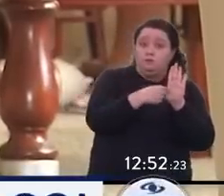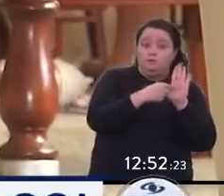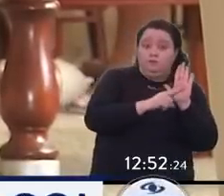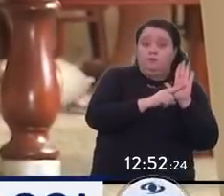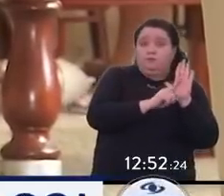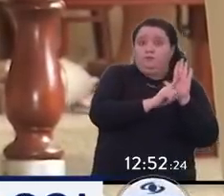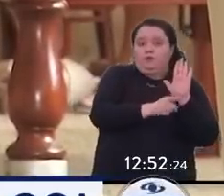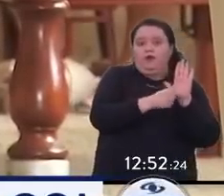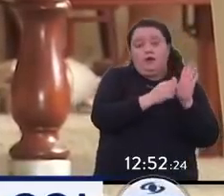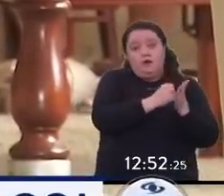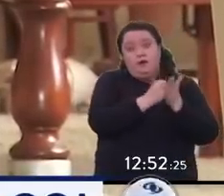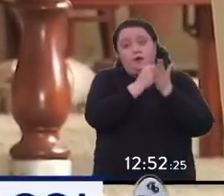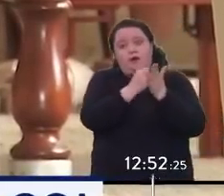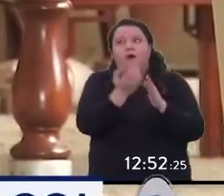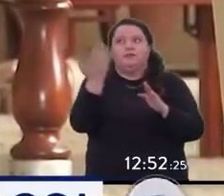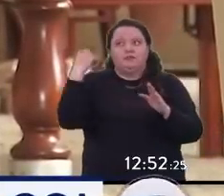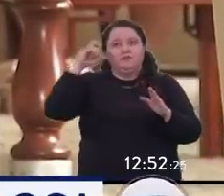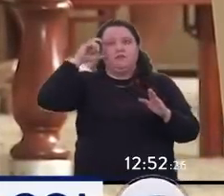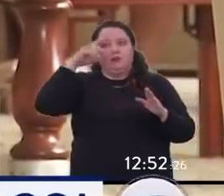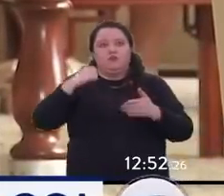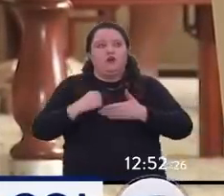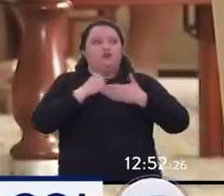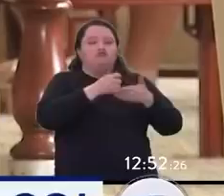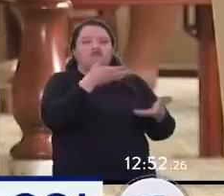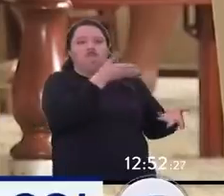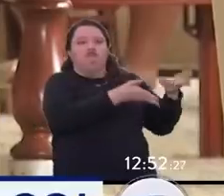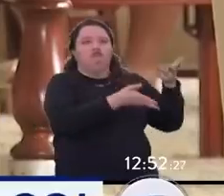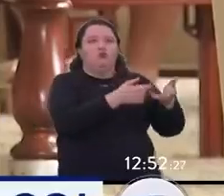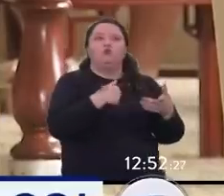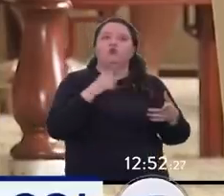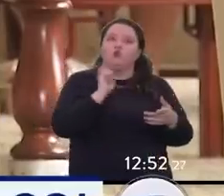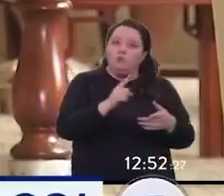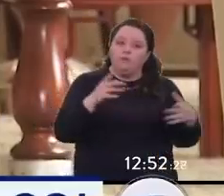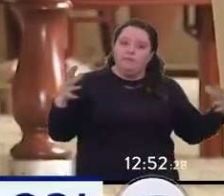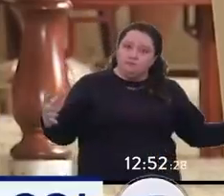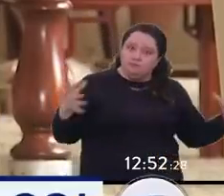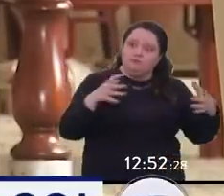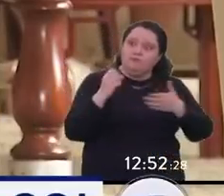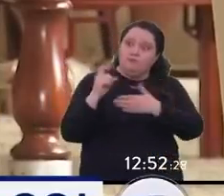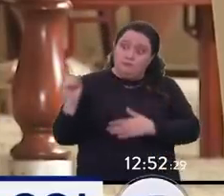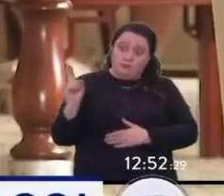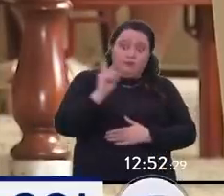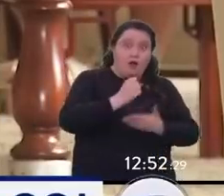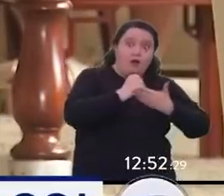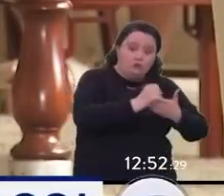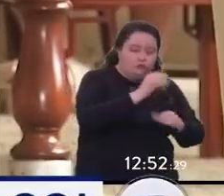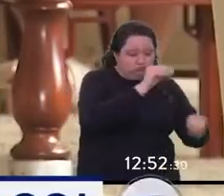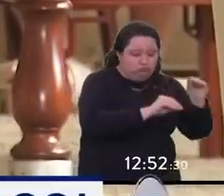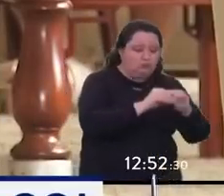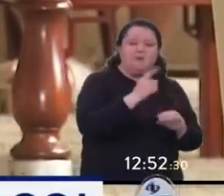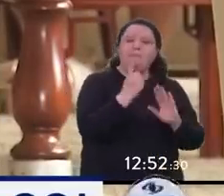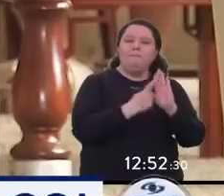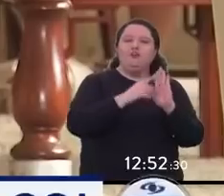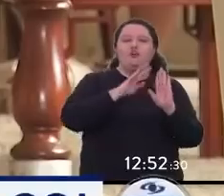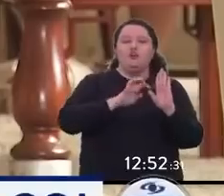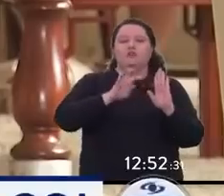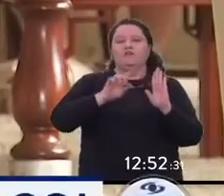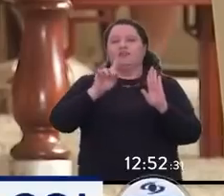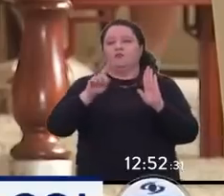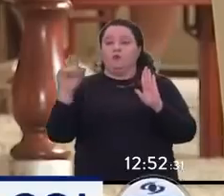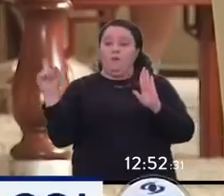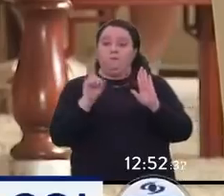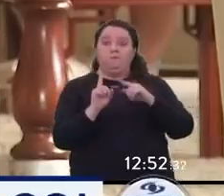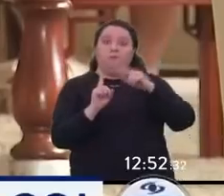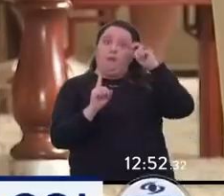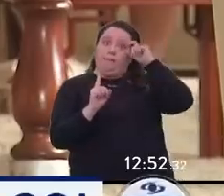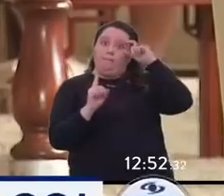a construir Gustavo Petro, ¿sí? Porque fue parte de los que ayudaron a que la constitución del 91 se diera, pues